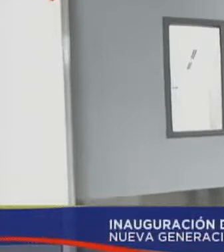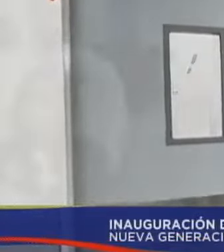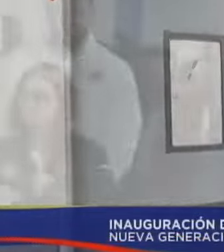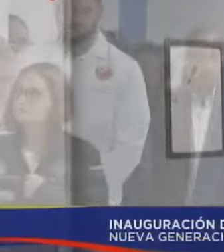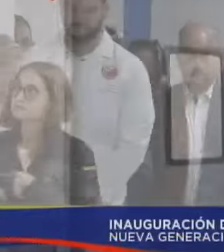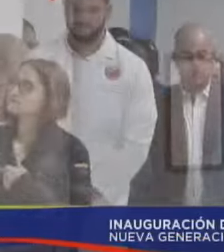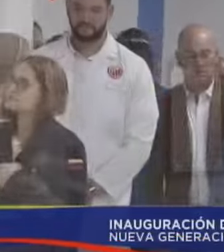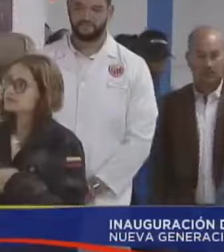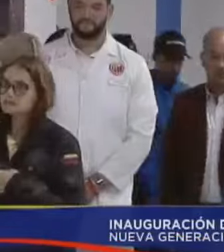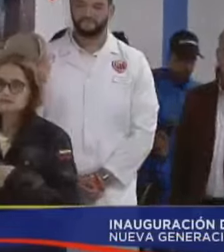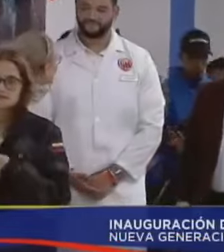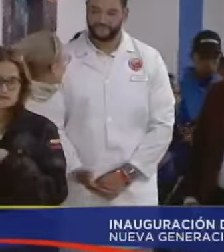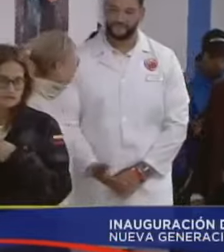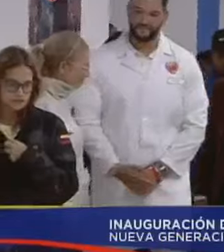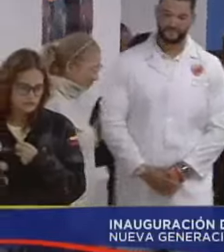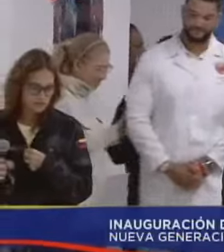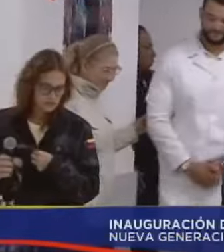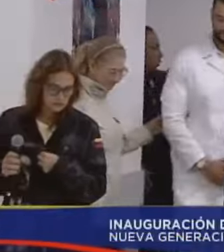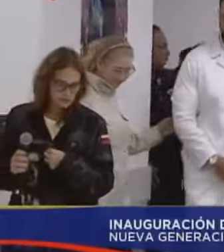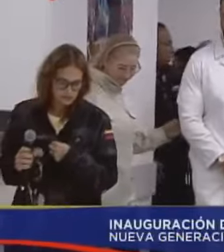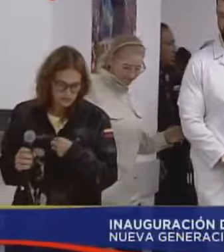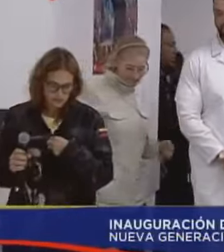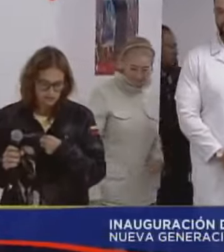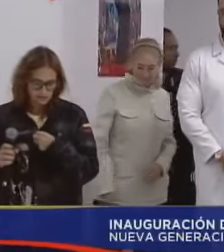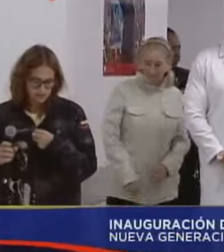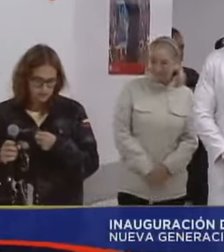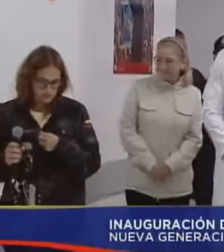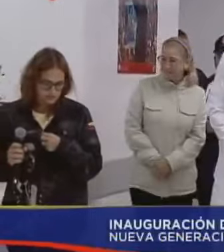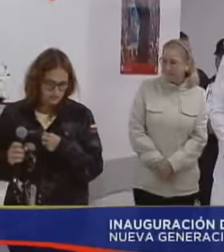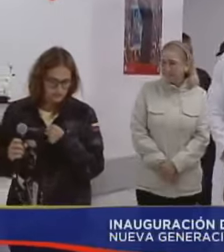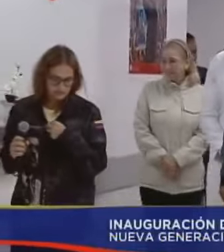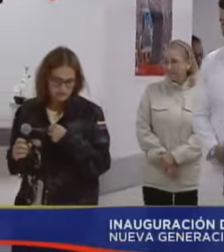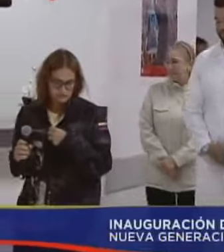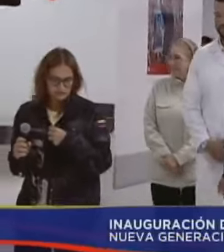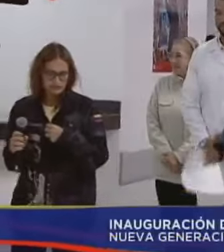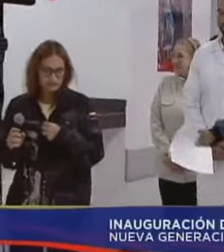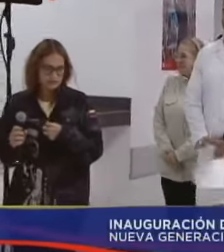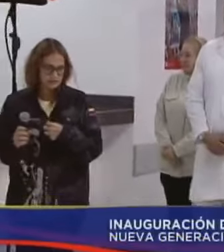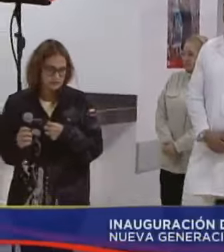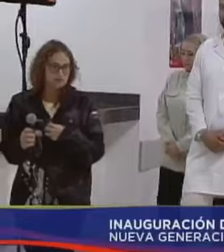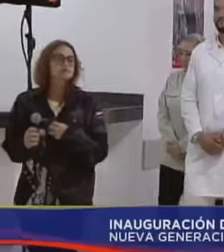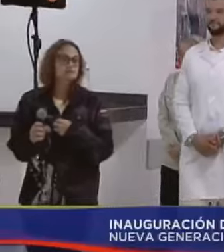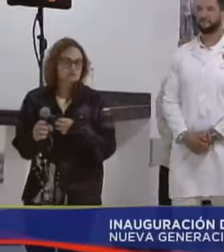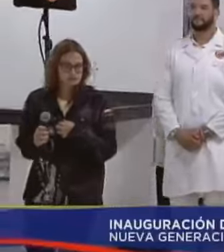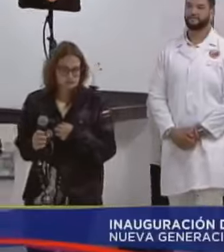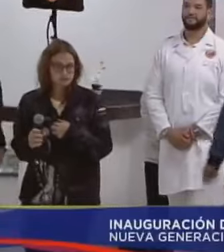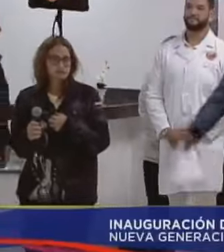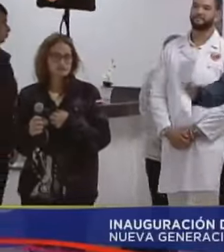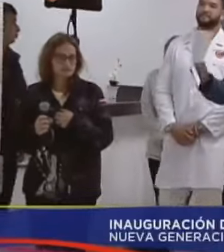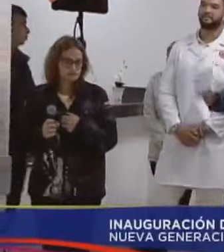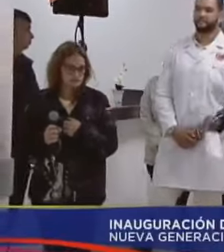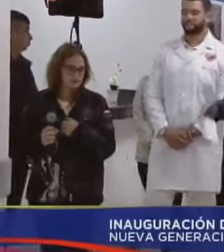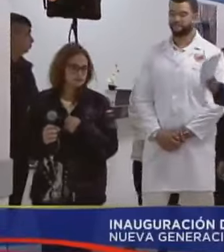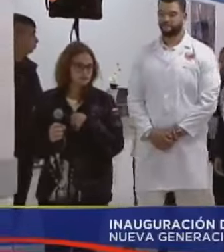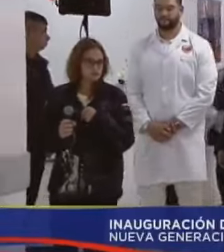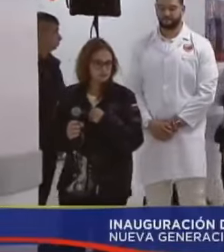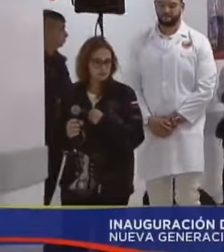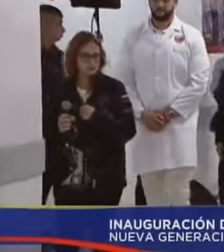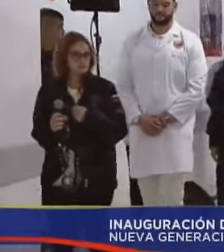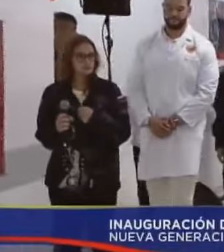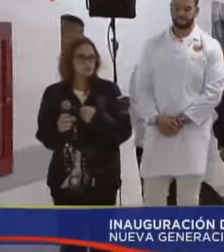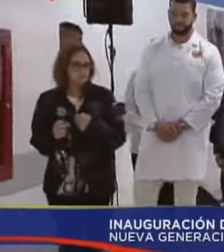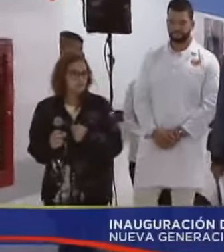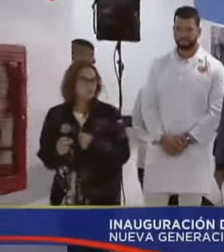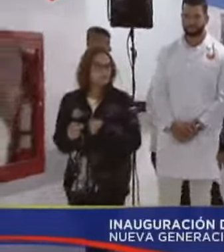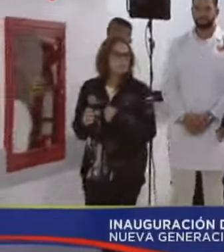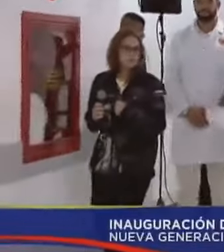paquete, que deben ser cuidados con una política especial de mantenimiento. En el mantenimiento está el